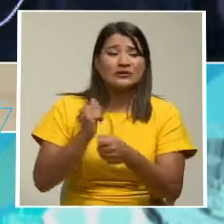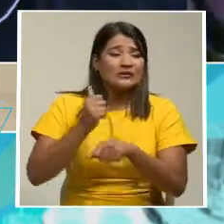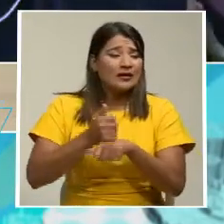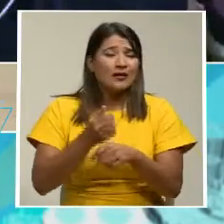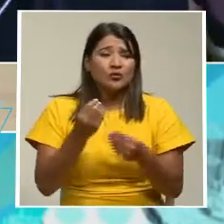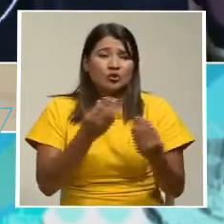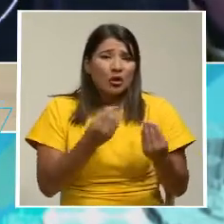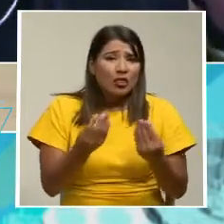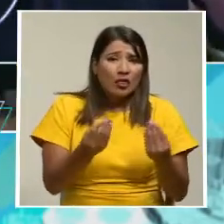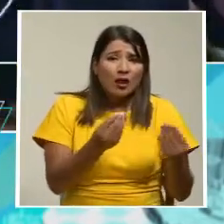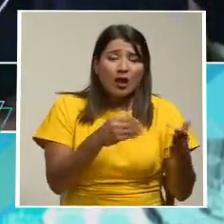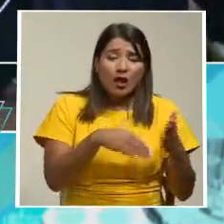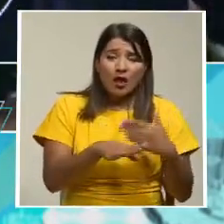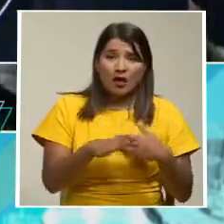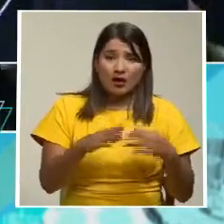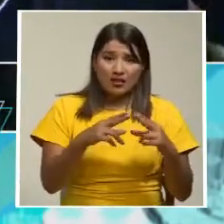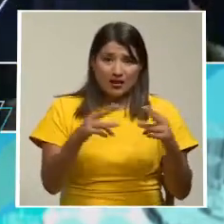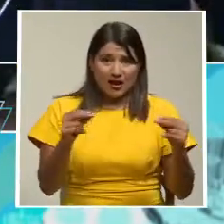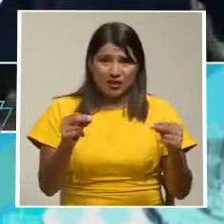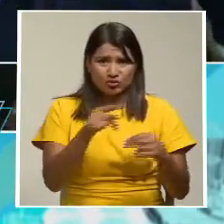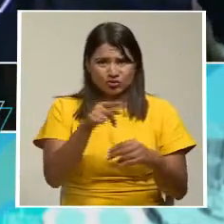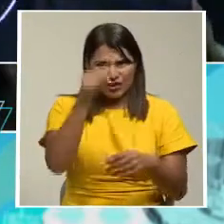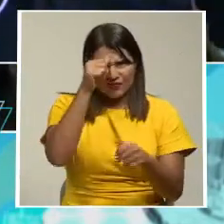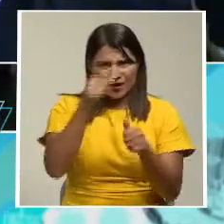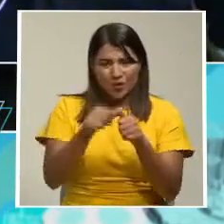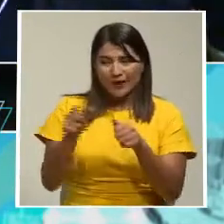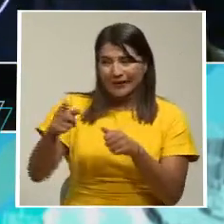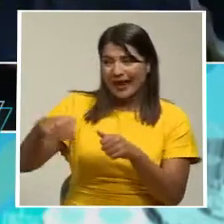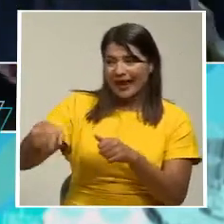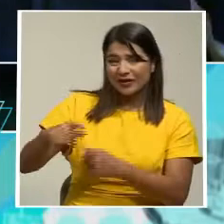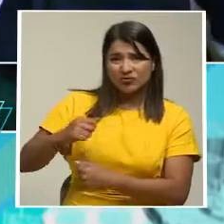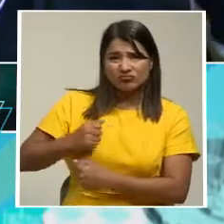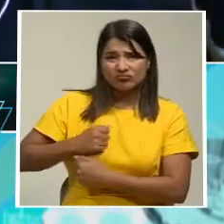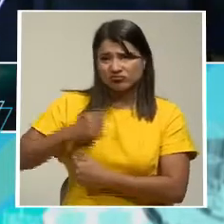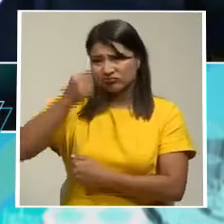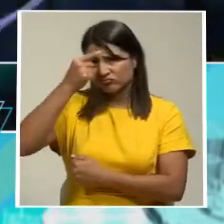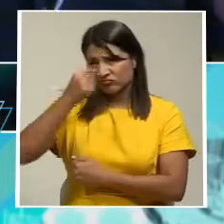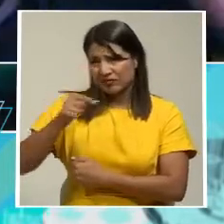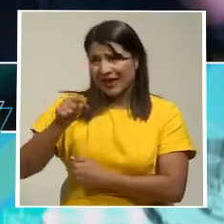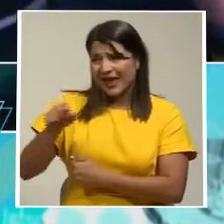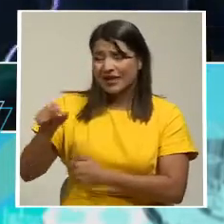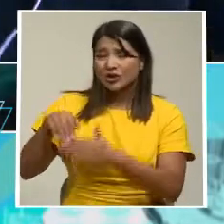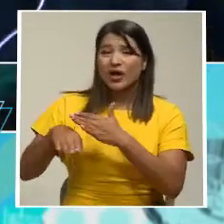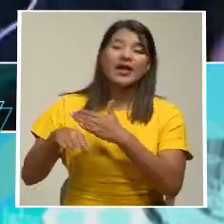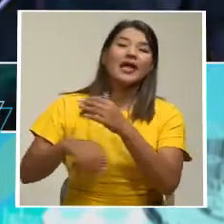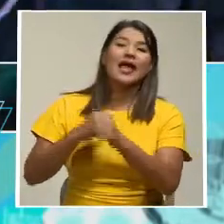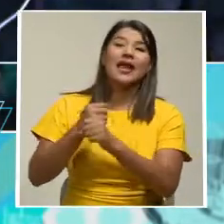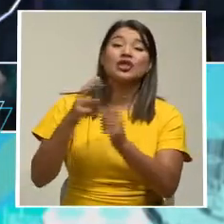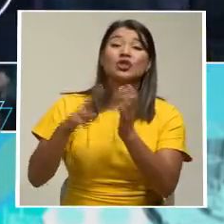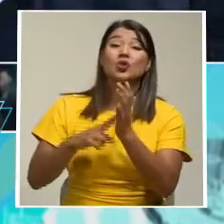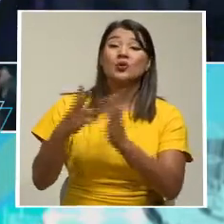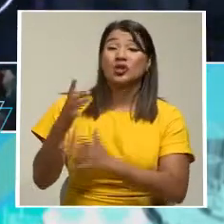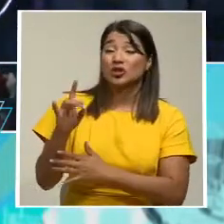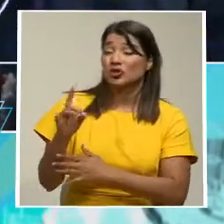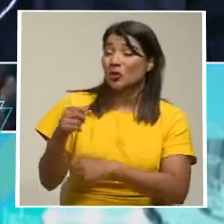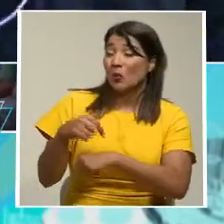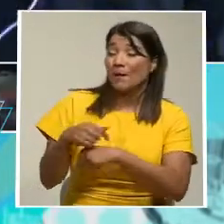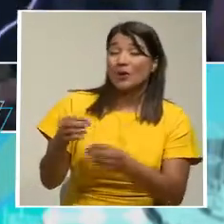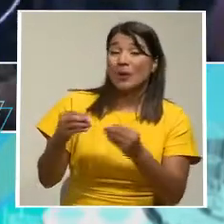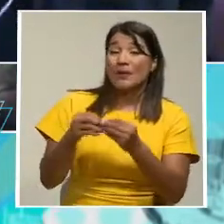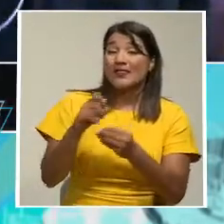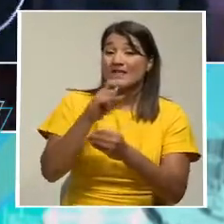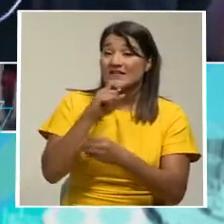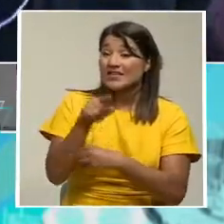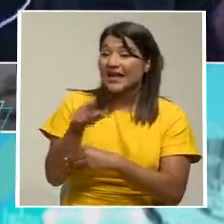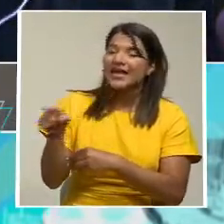Nicaragua. Hay que recordar que ellos formaban lo que en un momento se llamó, en 2018, en los momentos más crudos de aquella represión, las caravanas